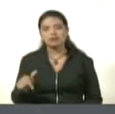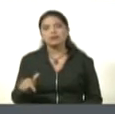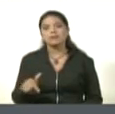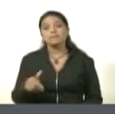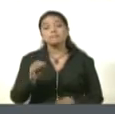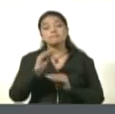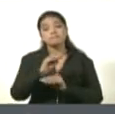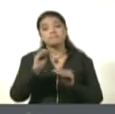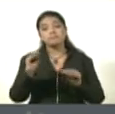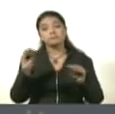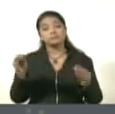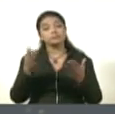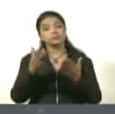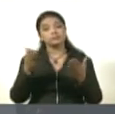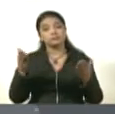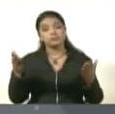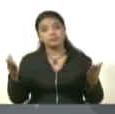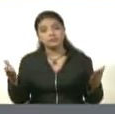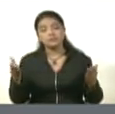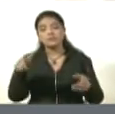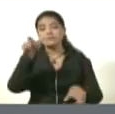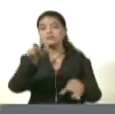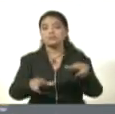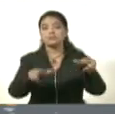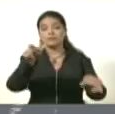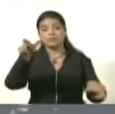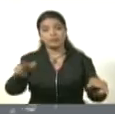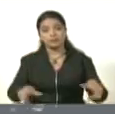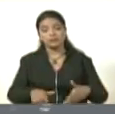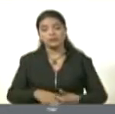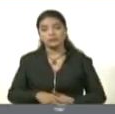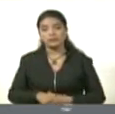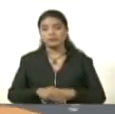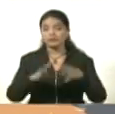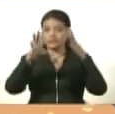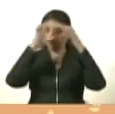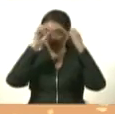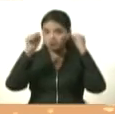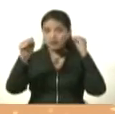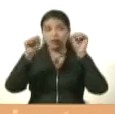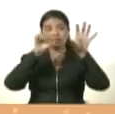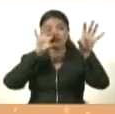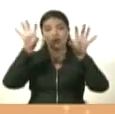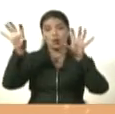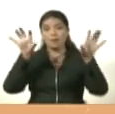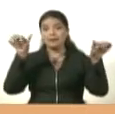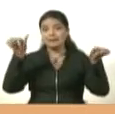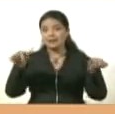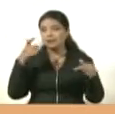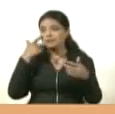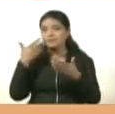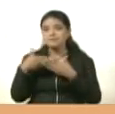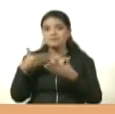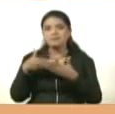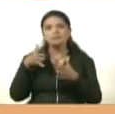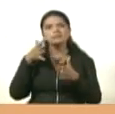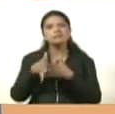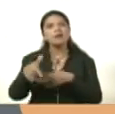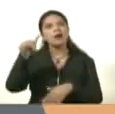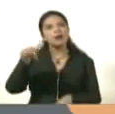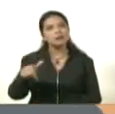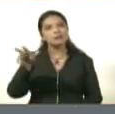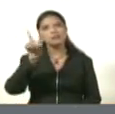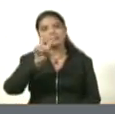señores excelentísimos representantes, embajadores de otros países acá vean lo que realmente